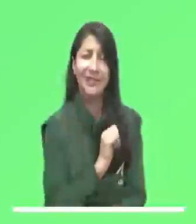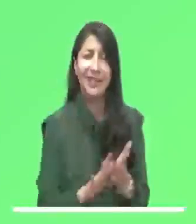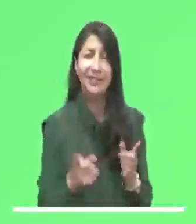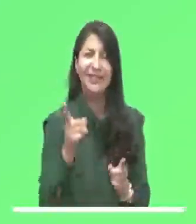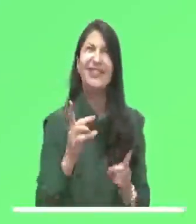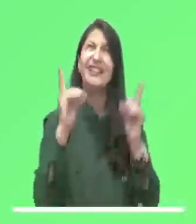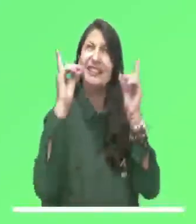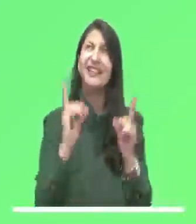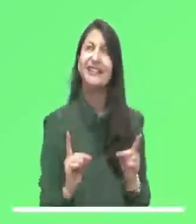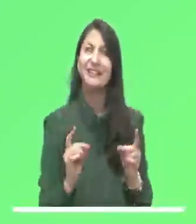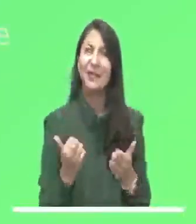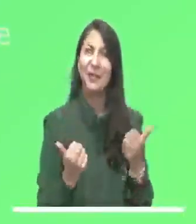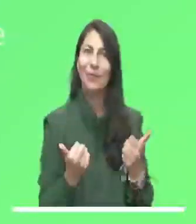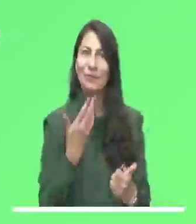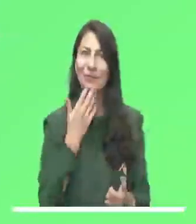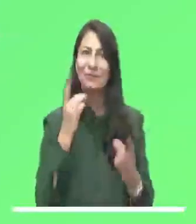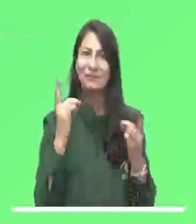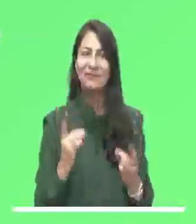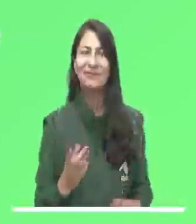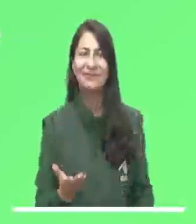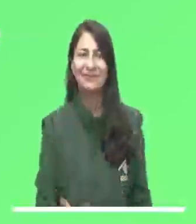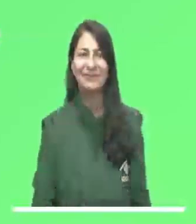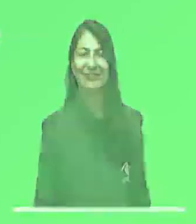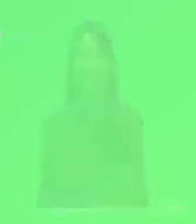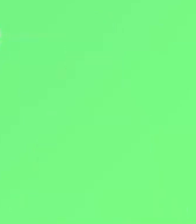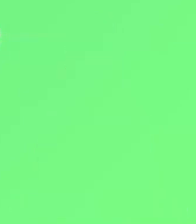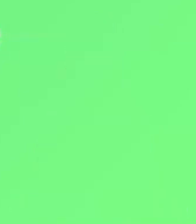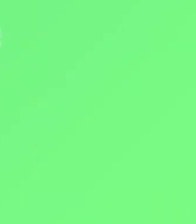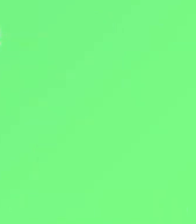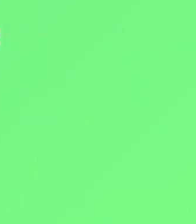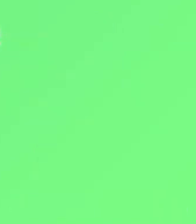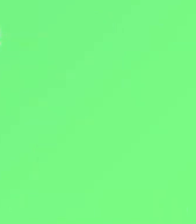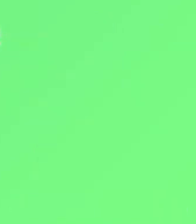Descarguela gratis. Planee su día y tome las mejores decisiones. día y tome las mejores decisiones.